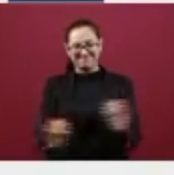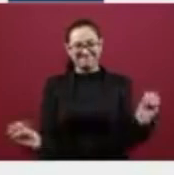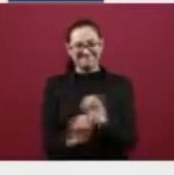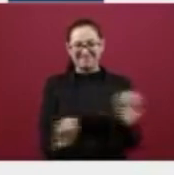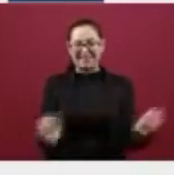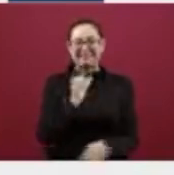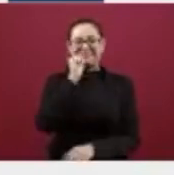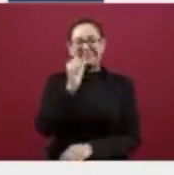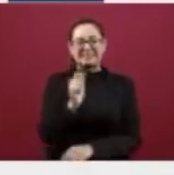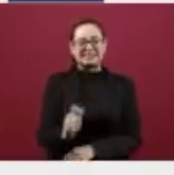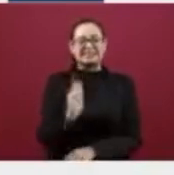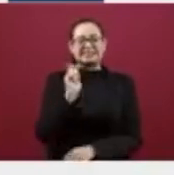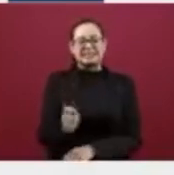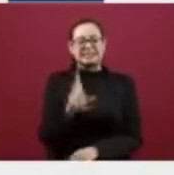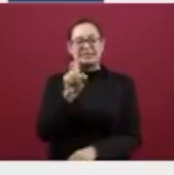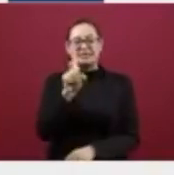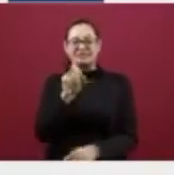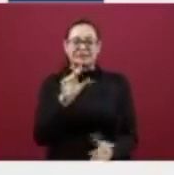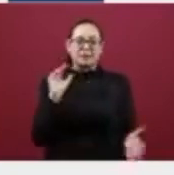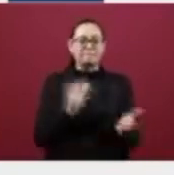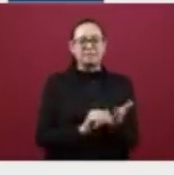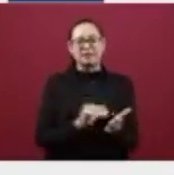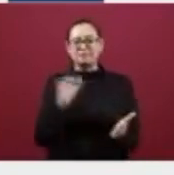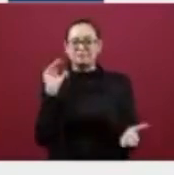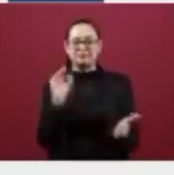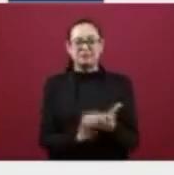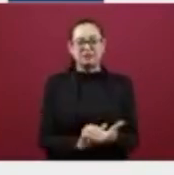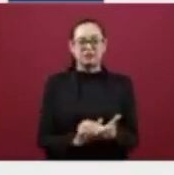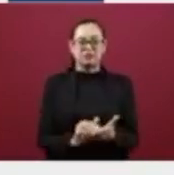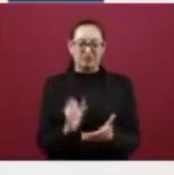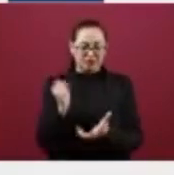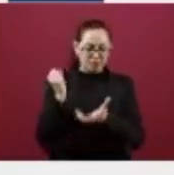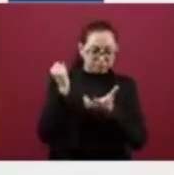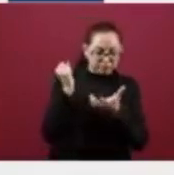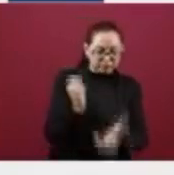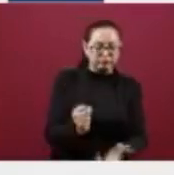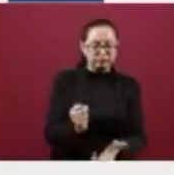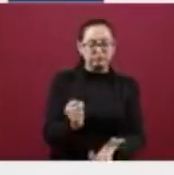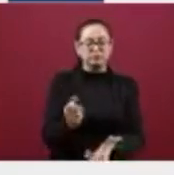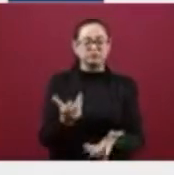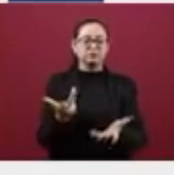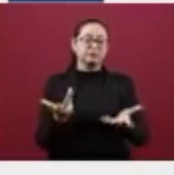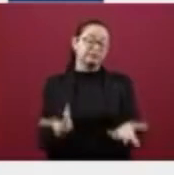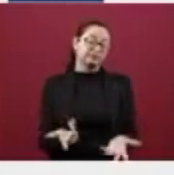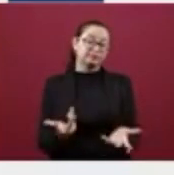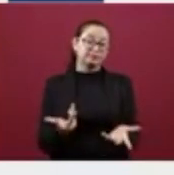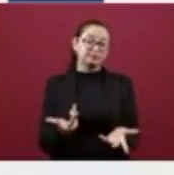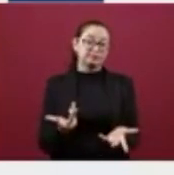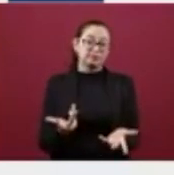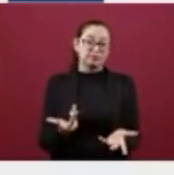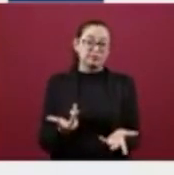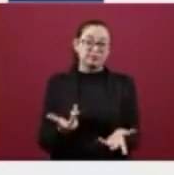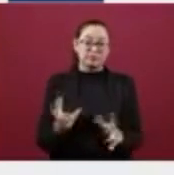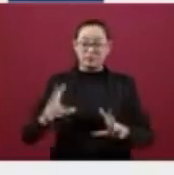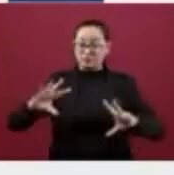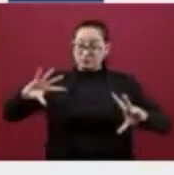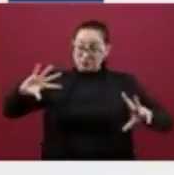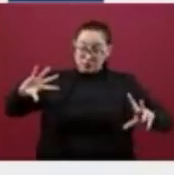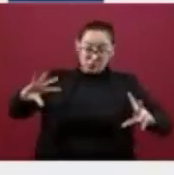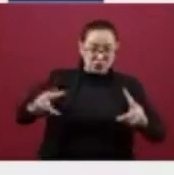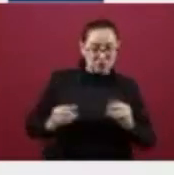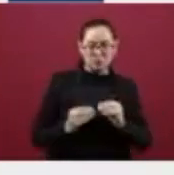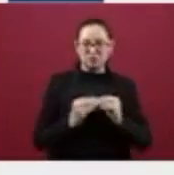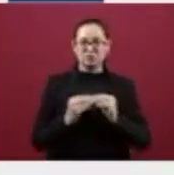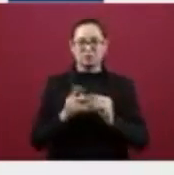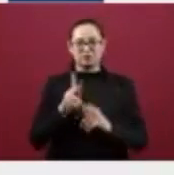poco más de 30 mil millones en promedio que se invirtió en exploración es una cantidad menor considerando el total de la inversión de